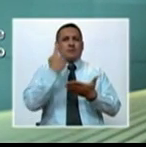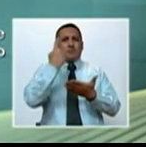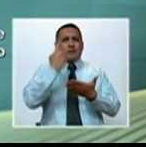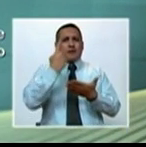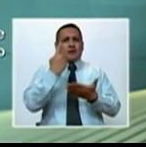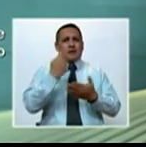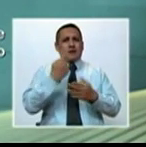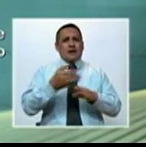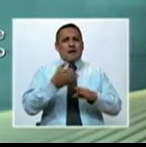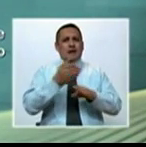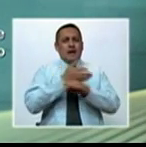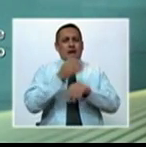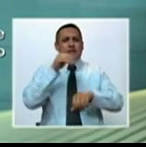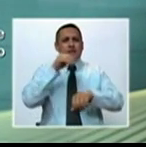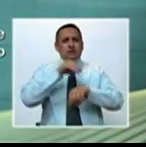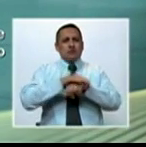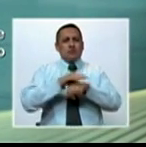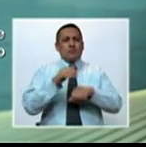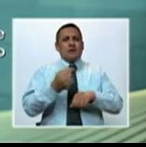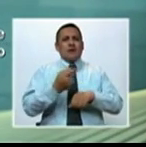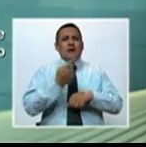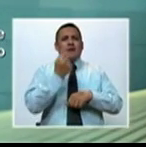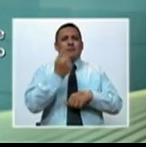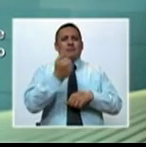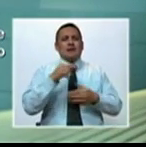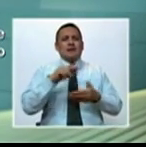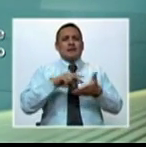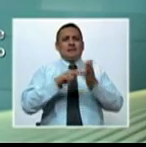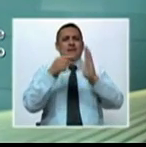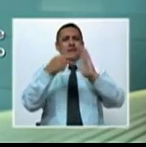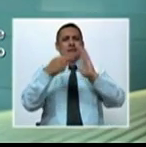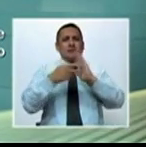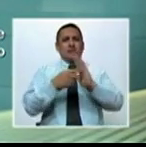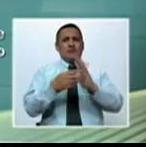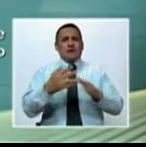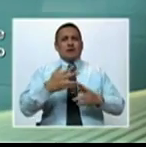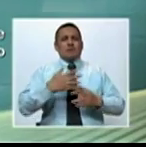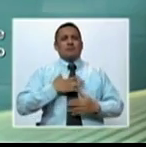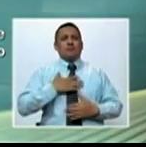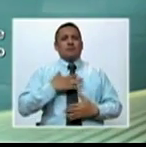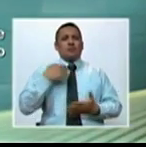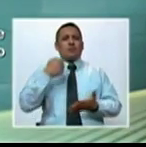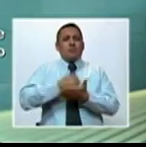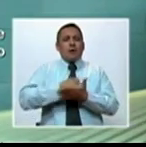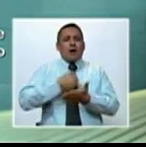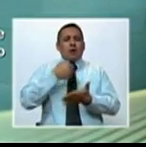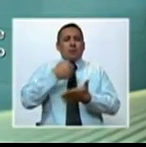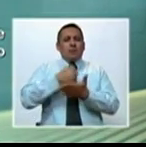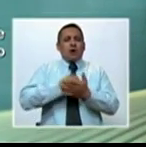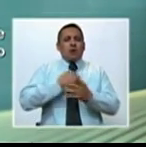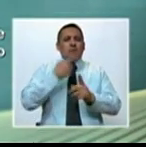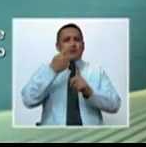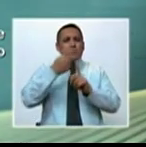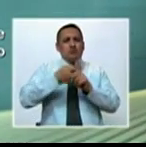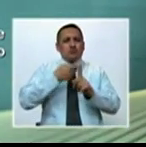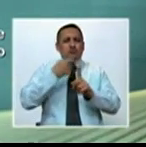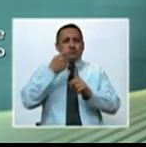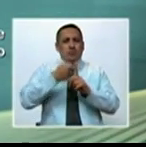primer monto sobre las cuentas que correspondan a